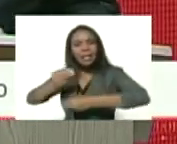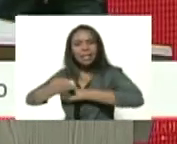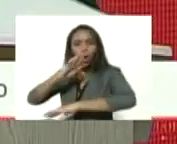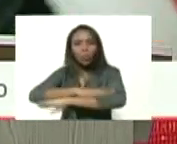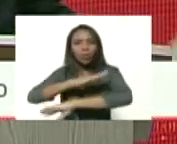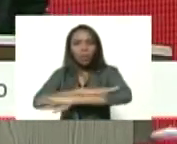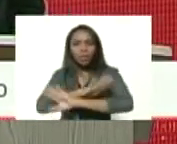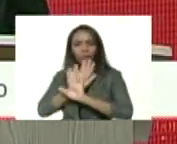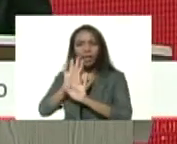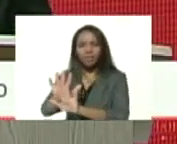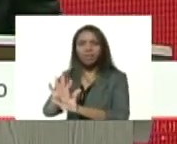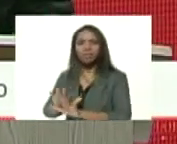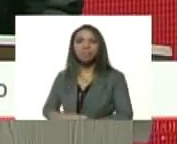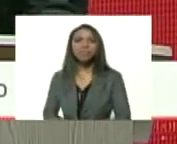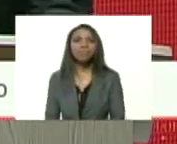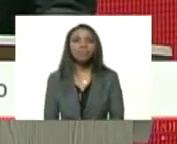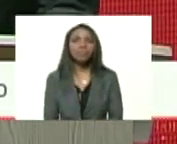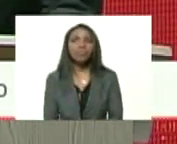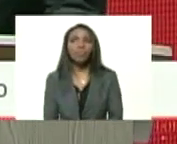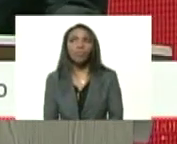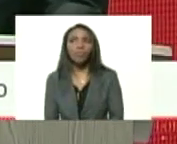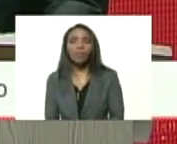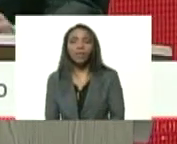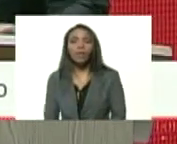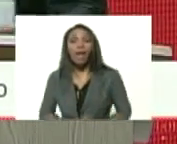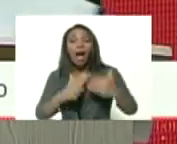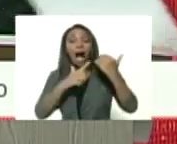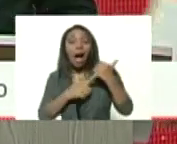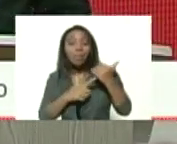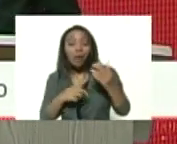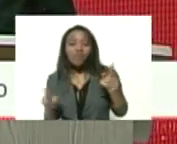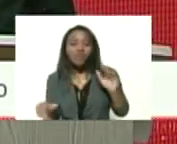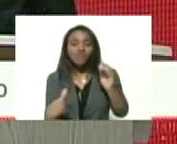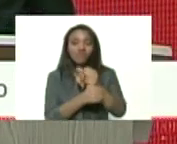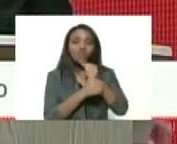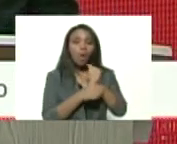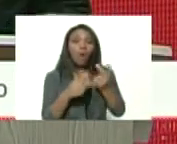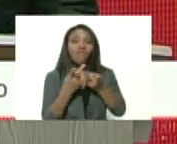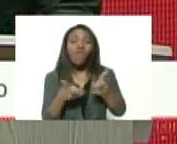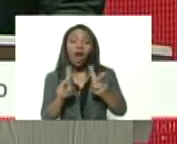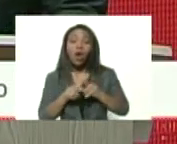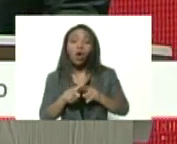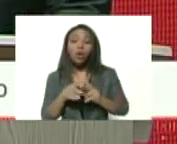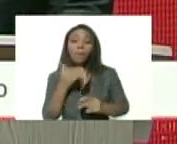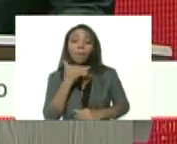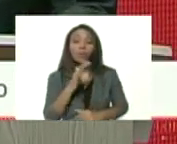actos. Armas incautadas por un valor de aproximadamente